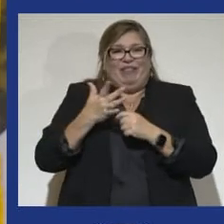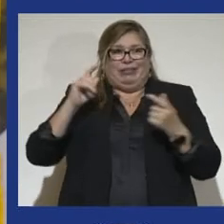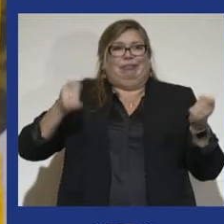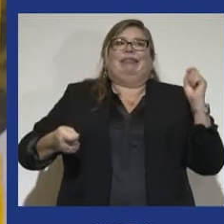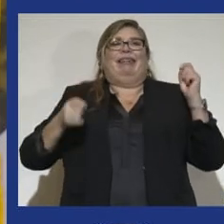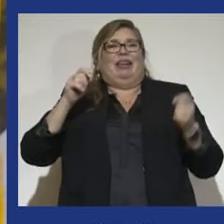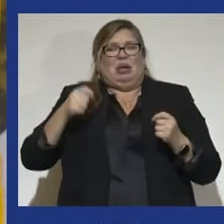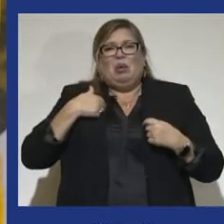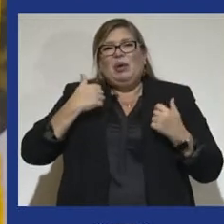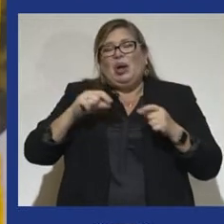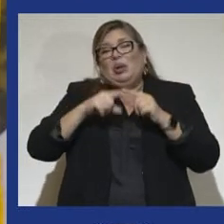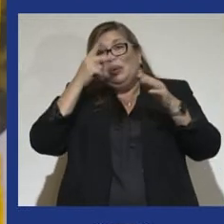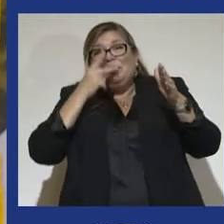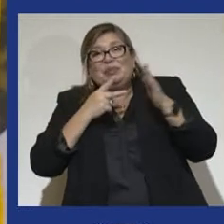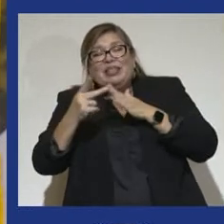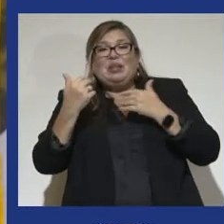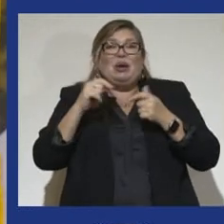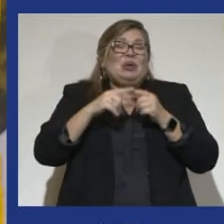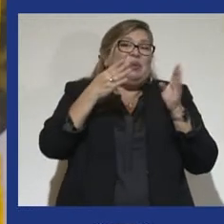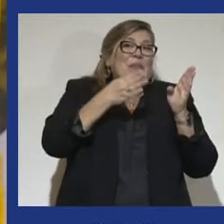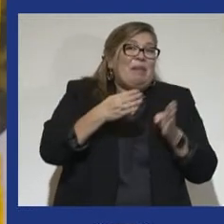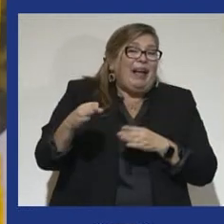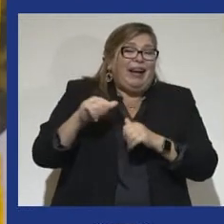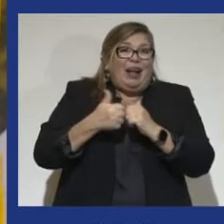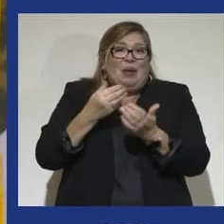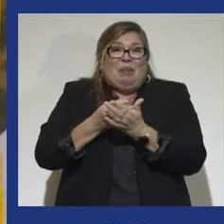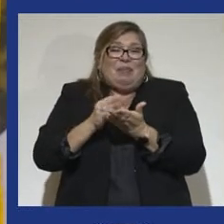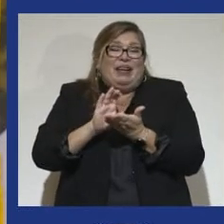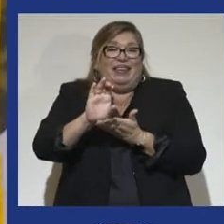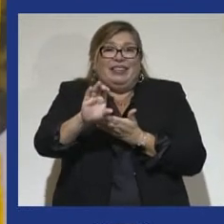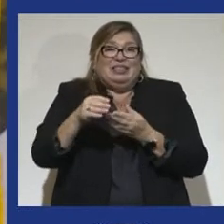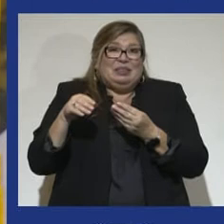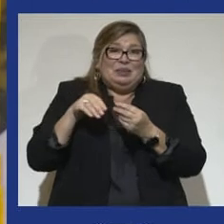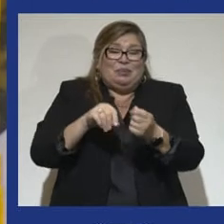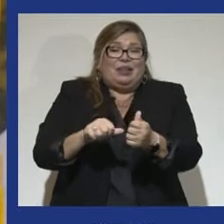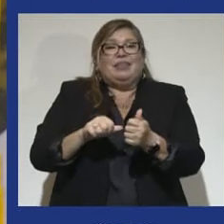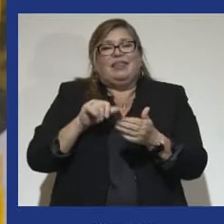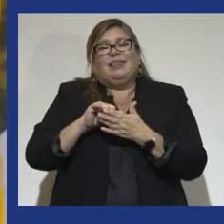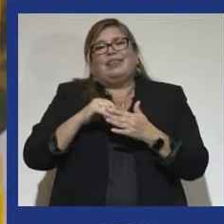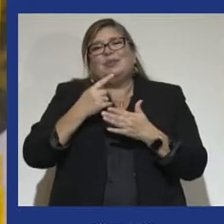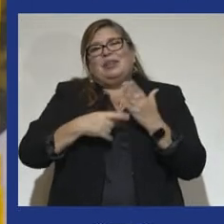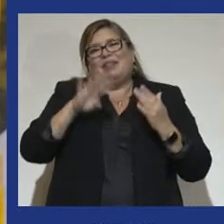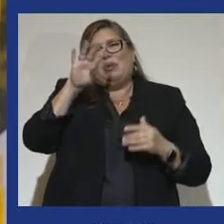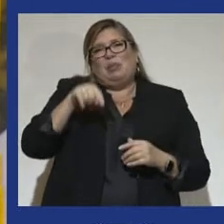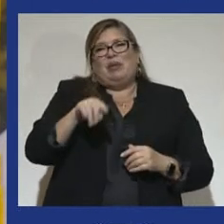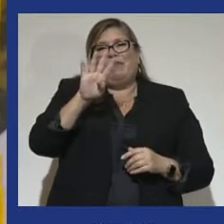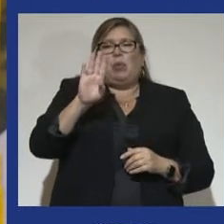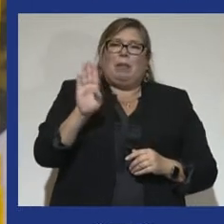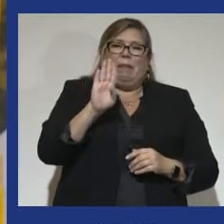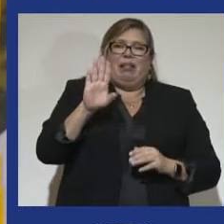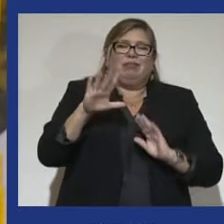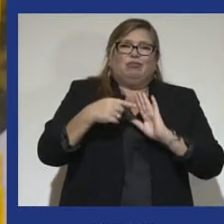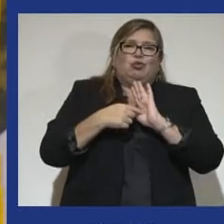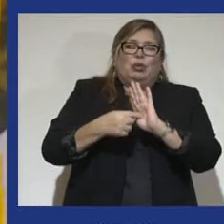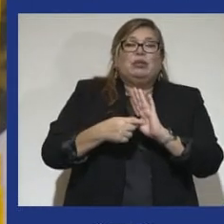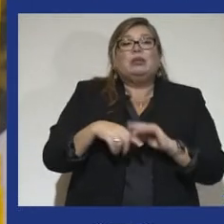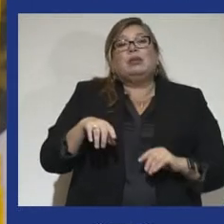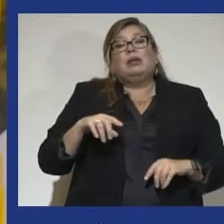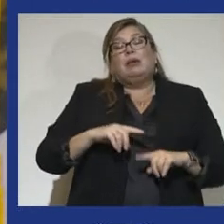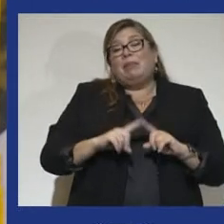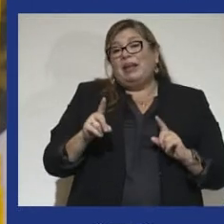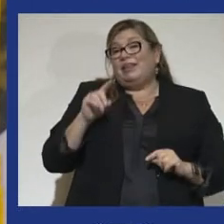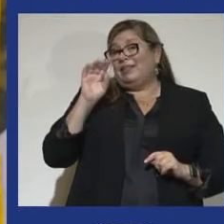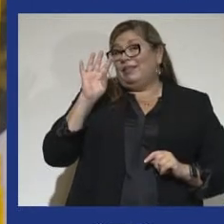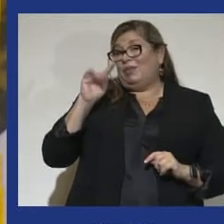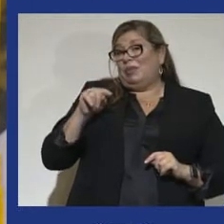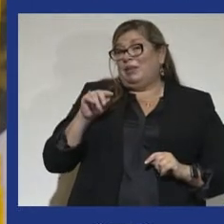dinámica tratamos de proyectar y planear algunos gastos con antelación y los 4,4 mil